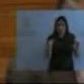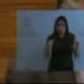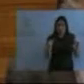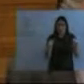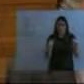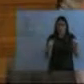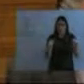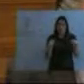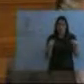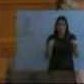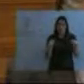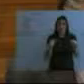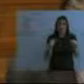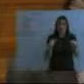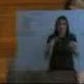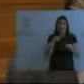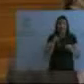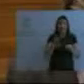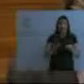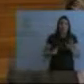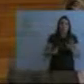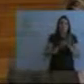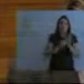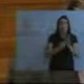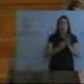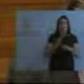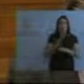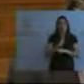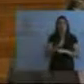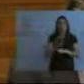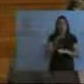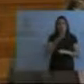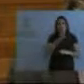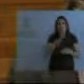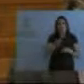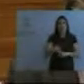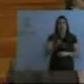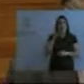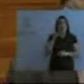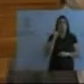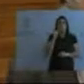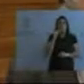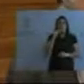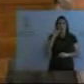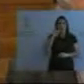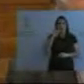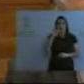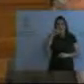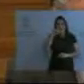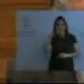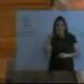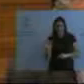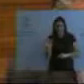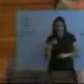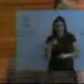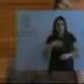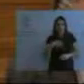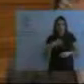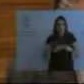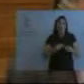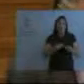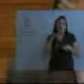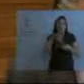Asturias. Y ahí introdujo una enmienda para el dragado de los puertos de Navia y Figueras, con cargo exclusivo al